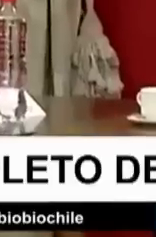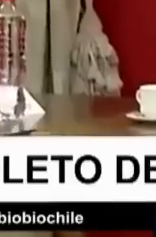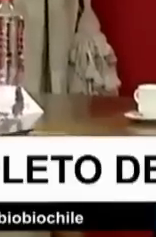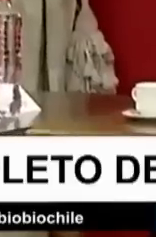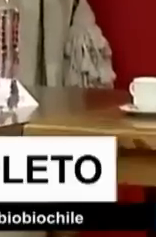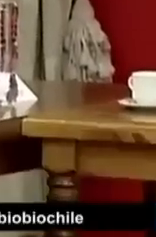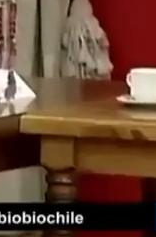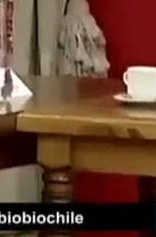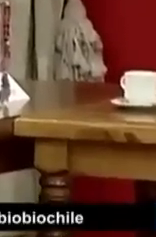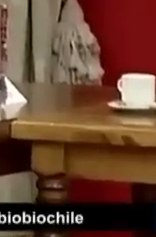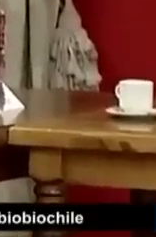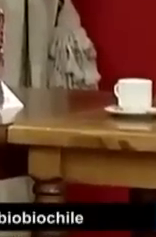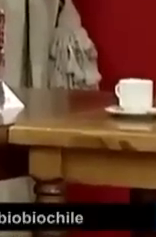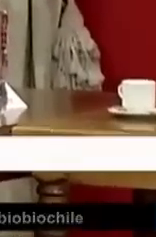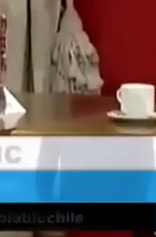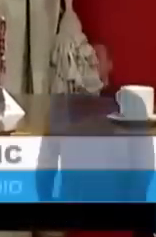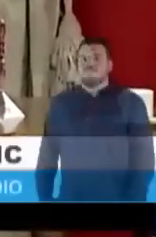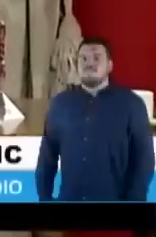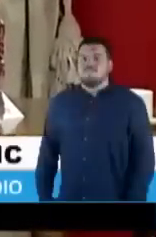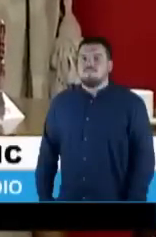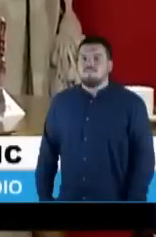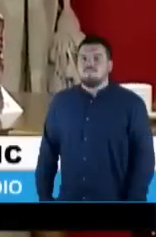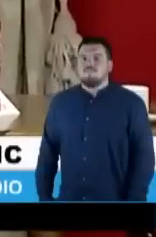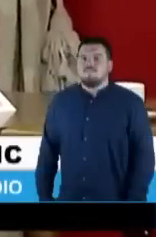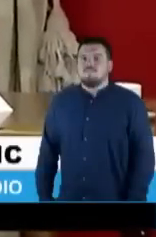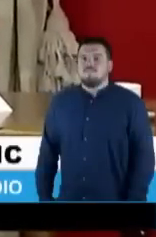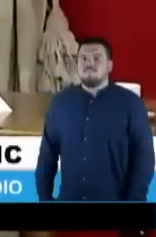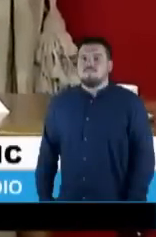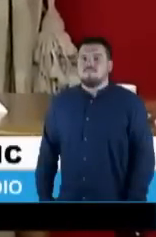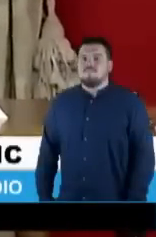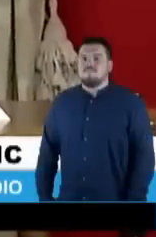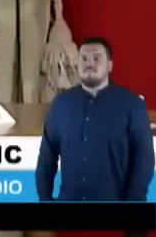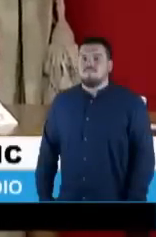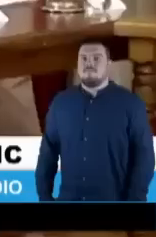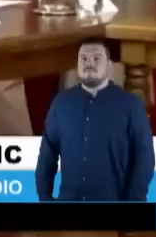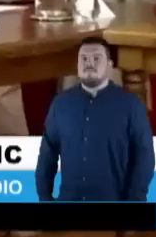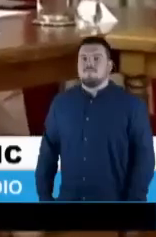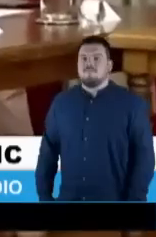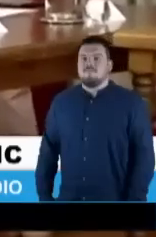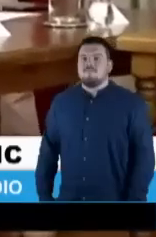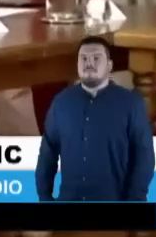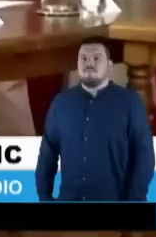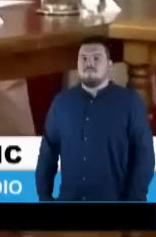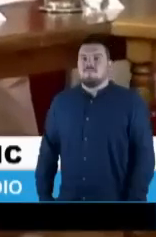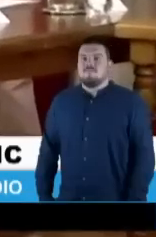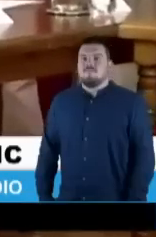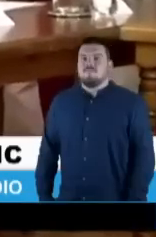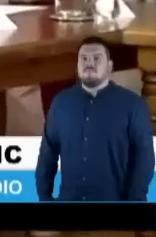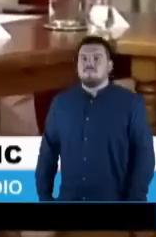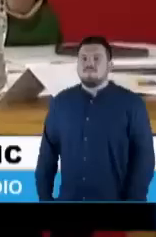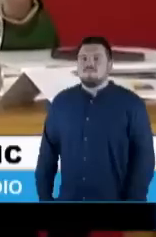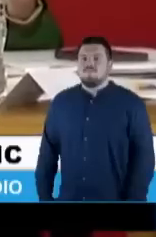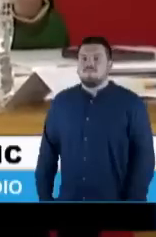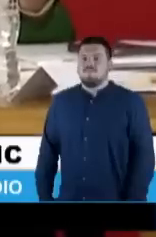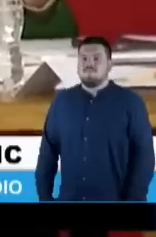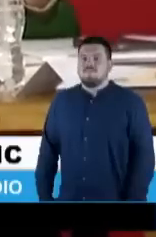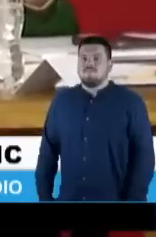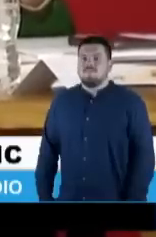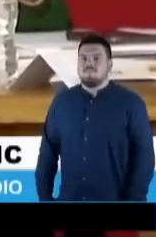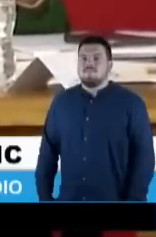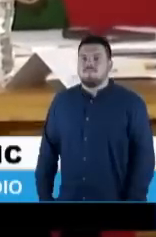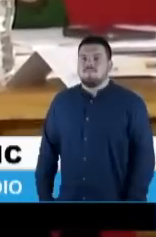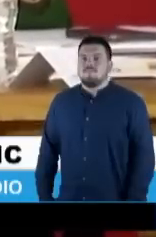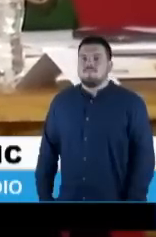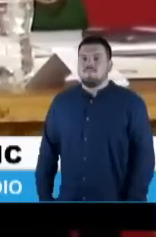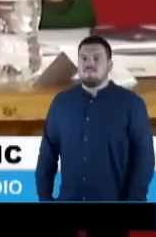¿Qué han dicho en Apruebo Dignidad? Donde se sabe es el corazón del gobierno y donde